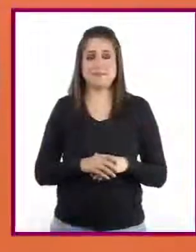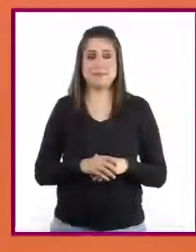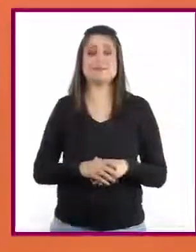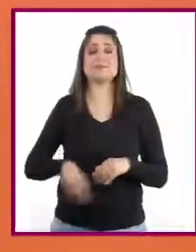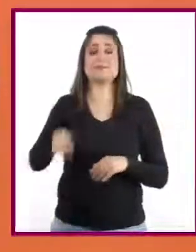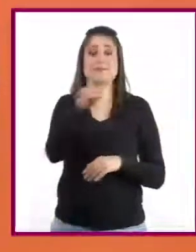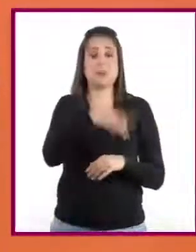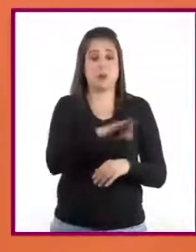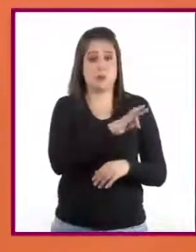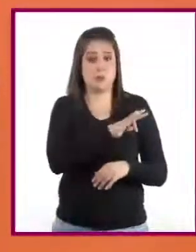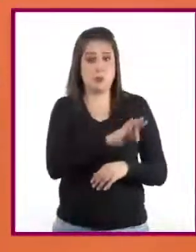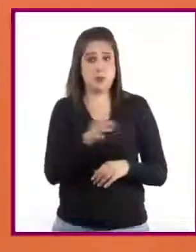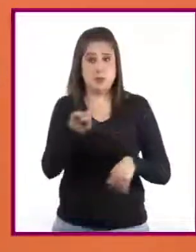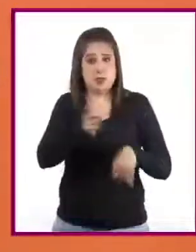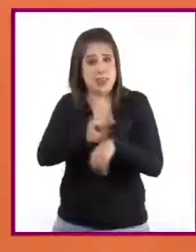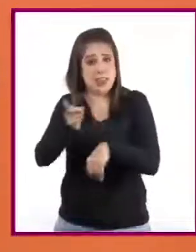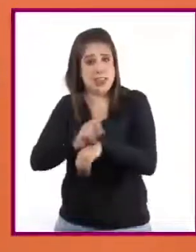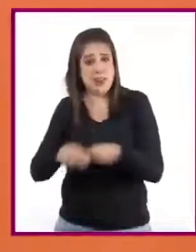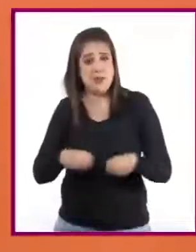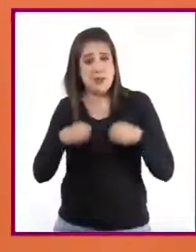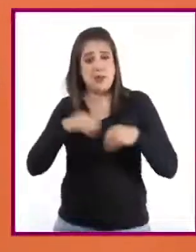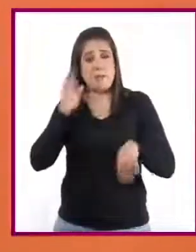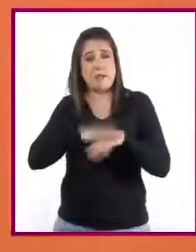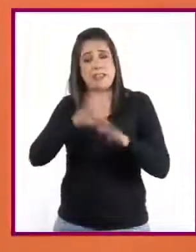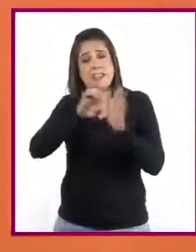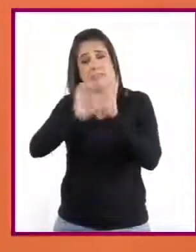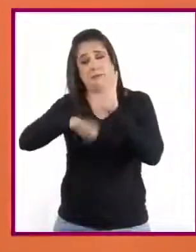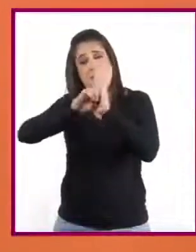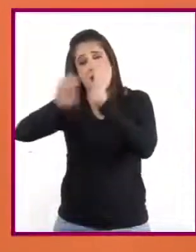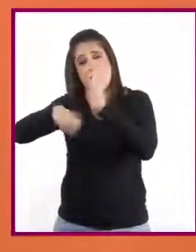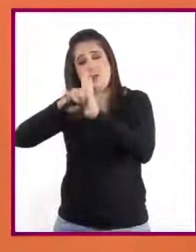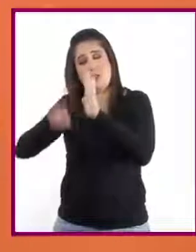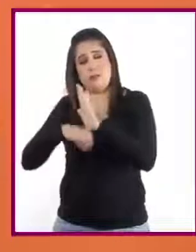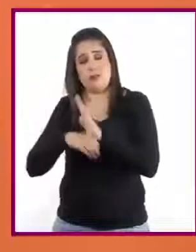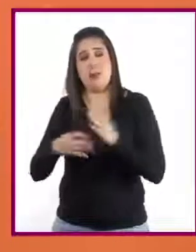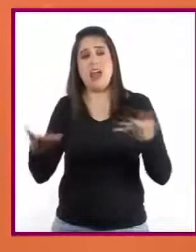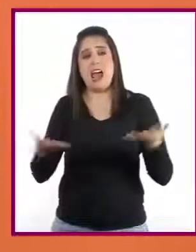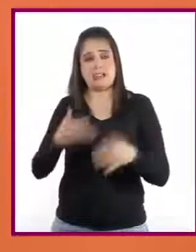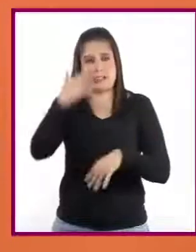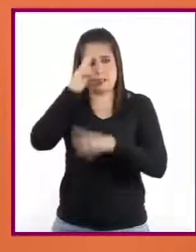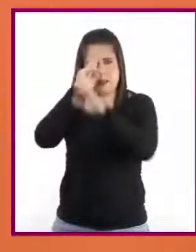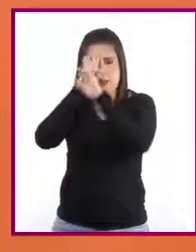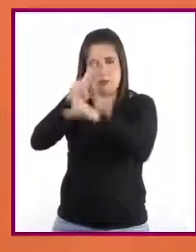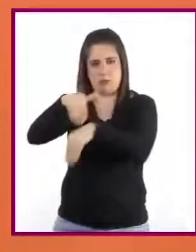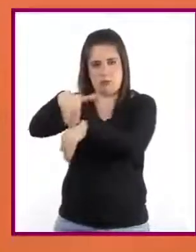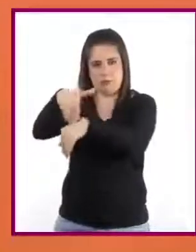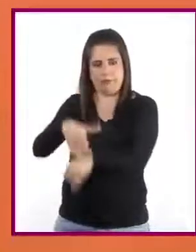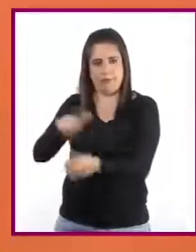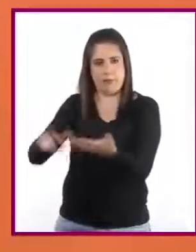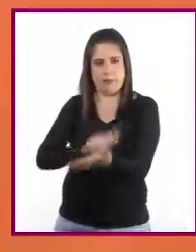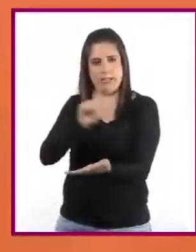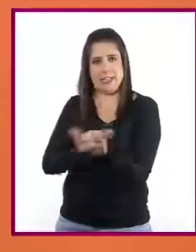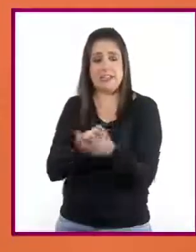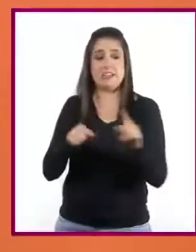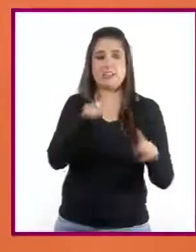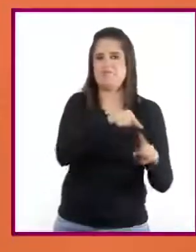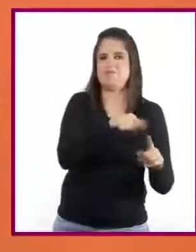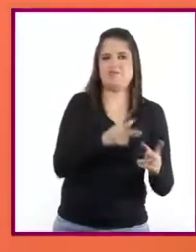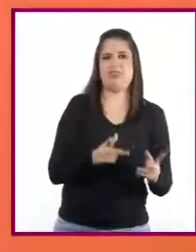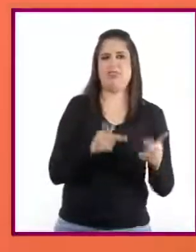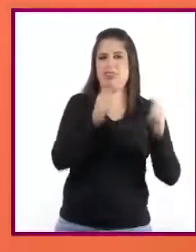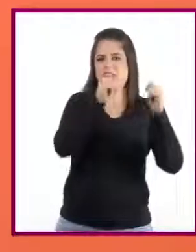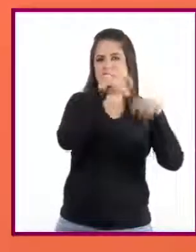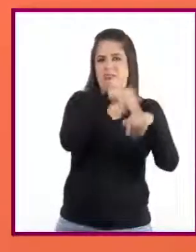Podemos encontrar en la vida diaria más ejemplos de personas que actúan con respeto a las normas que de aquellas que no las